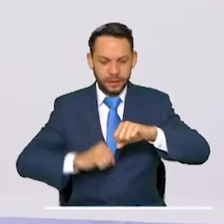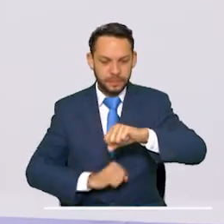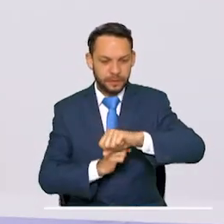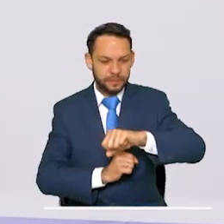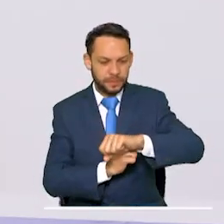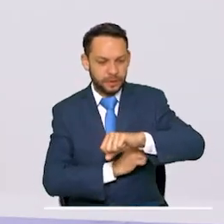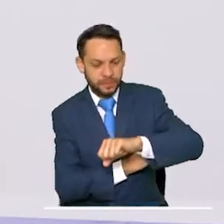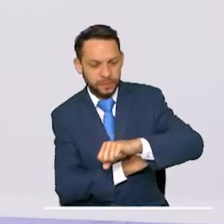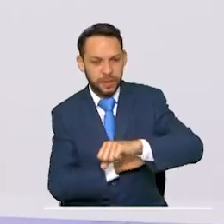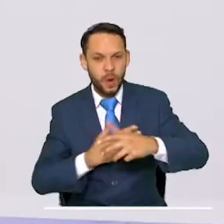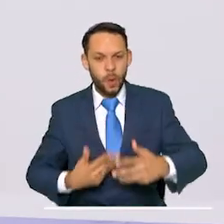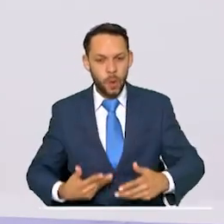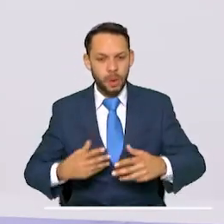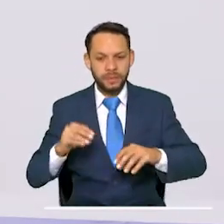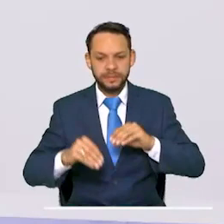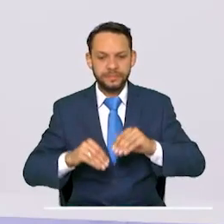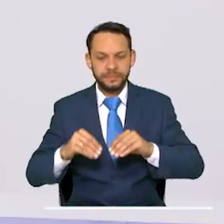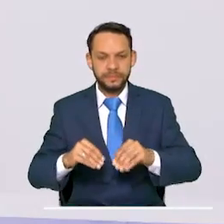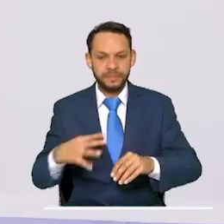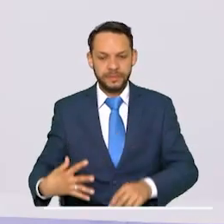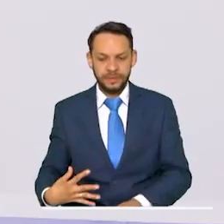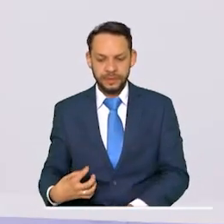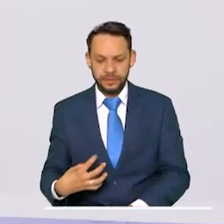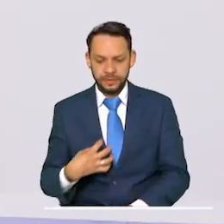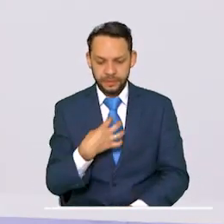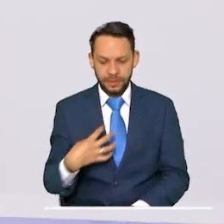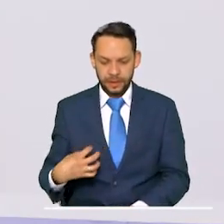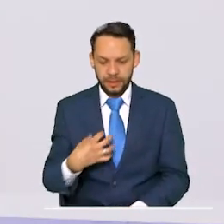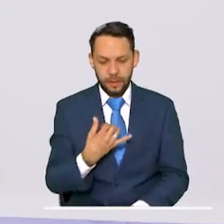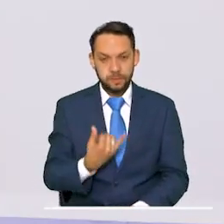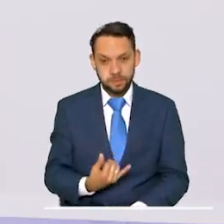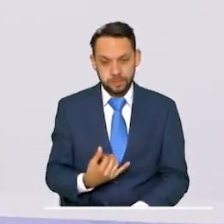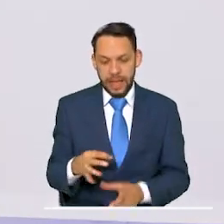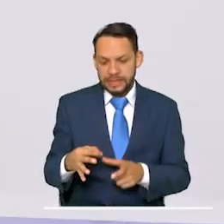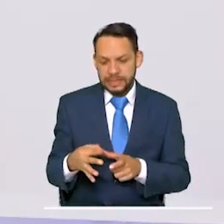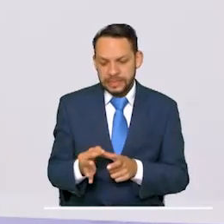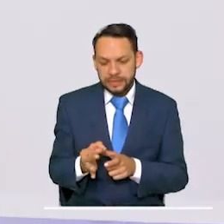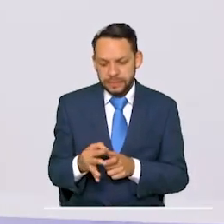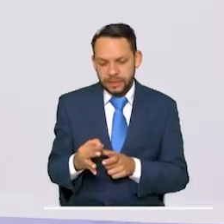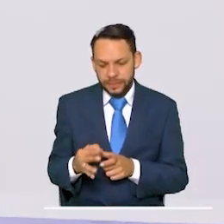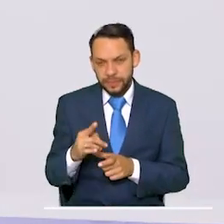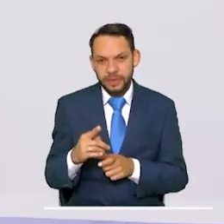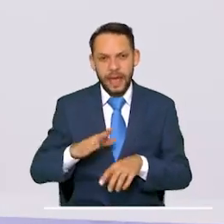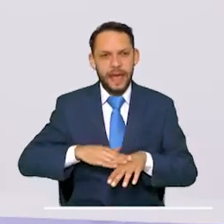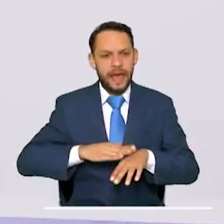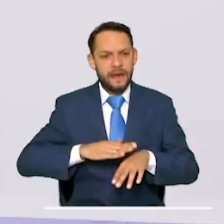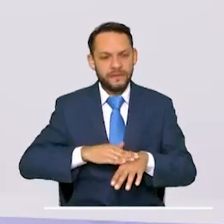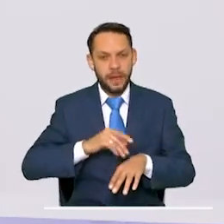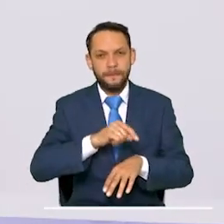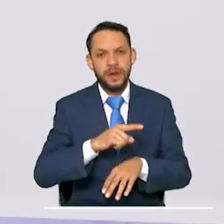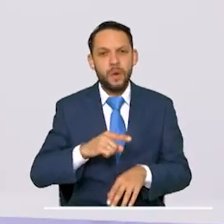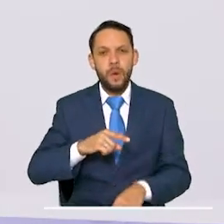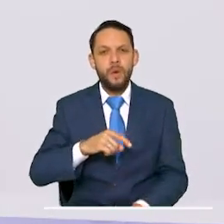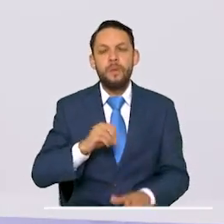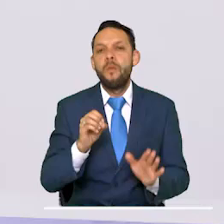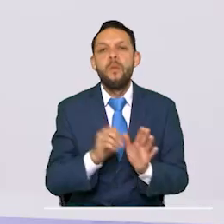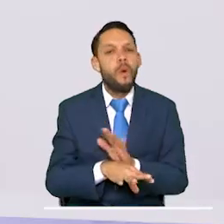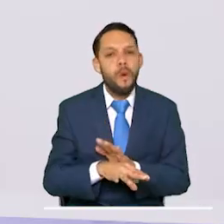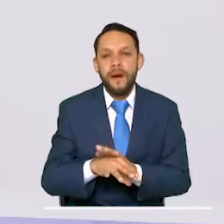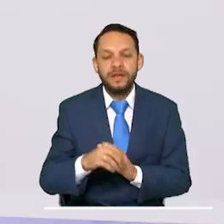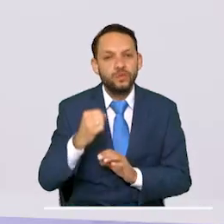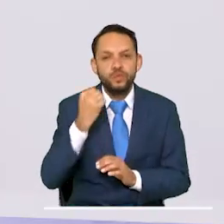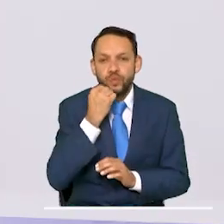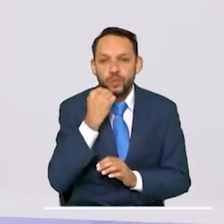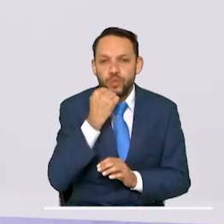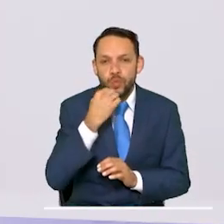digo que las células de cáncer son muy... hacen mucho ruido, pero son células muy bobas, o sea, tienen muy poca capacidad